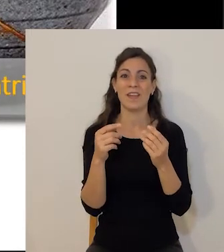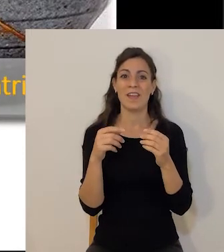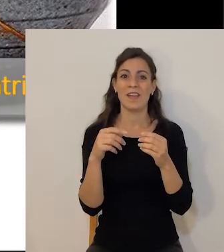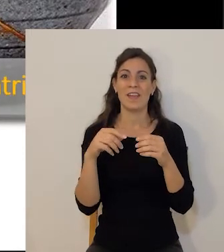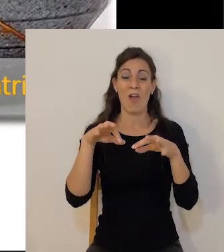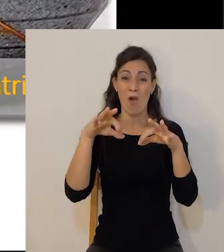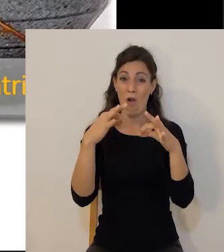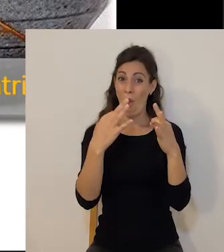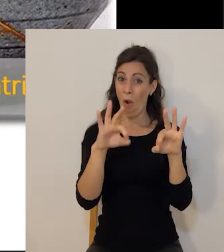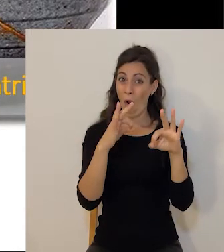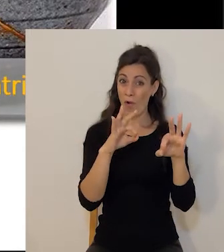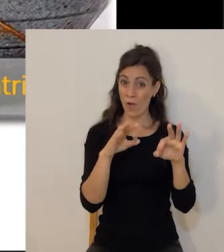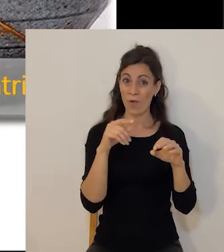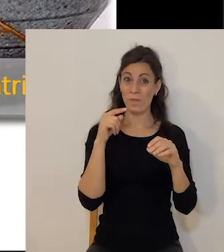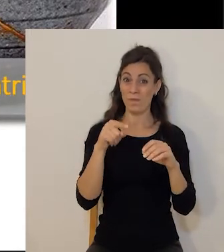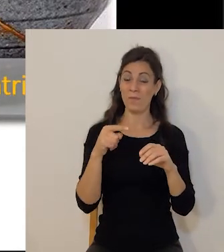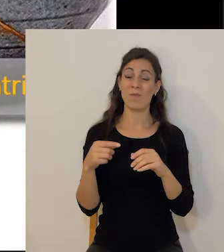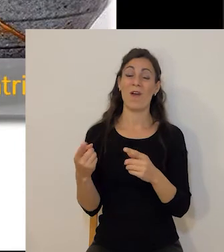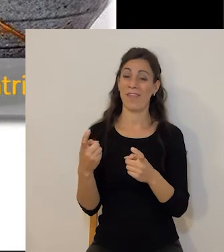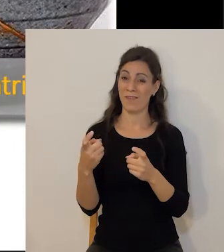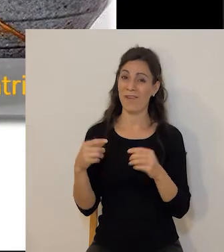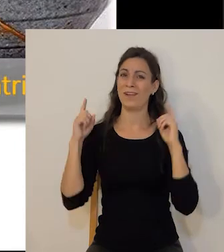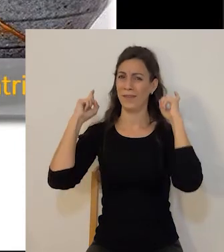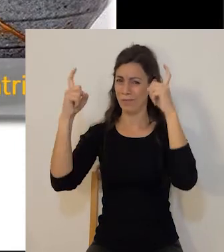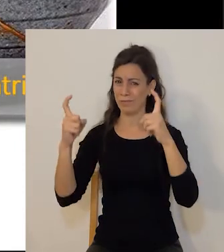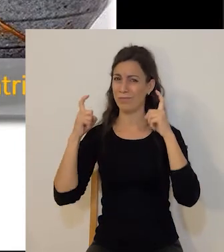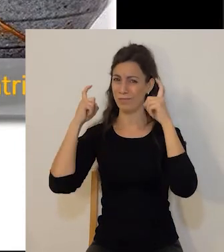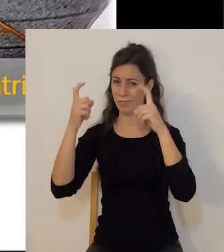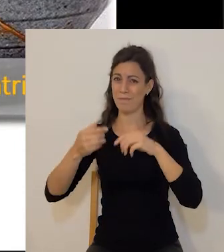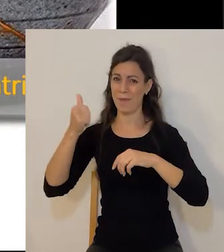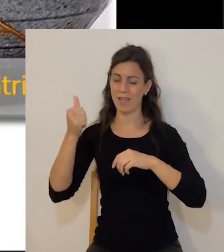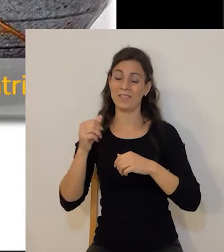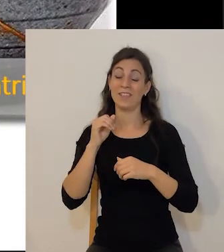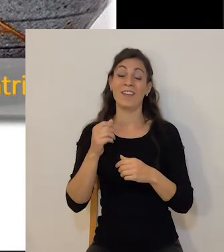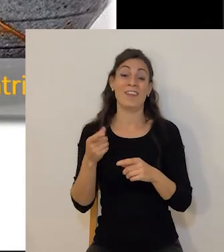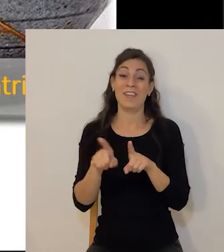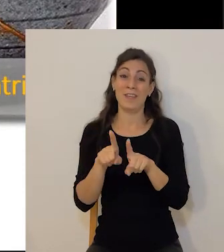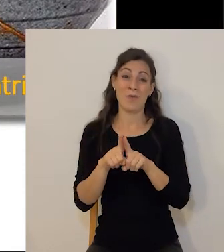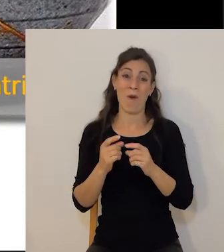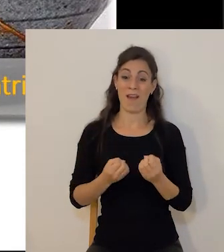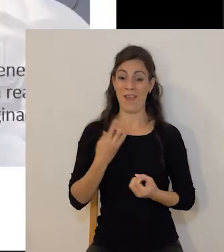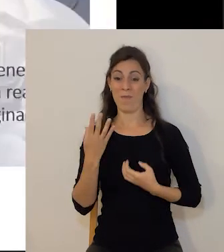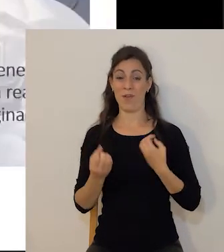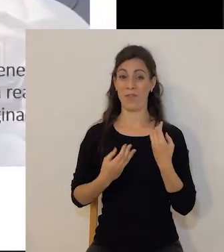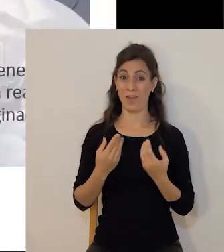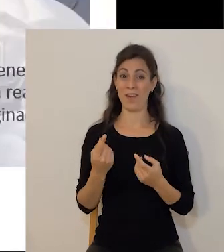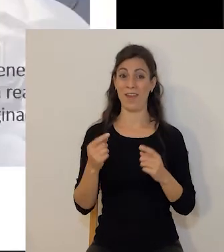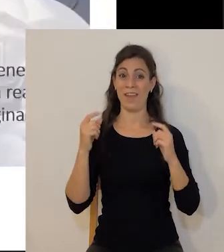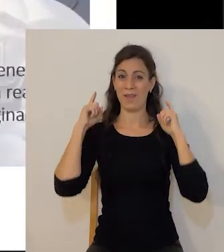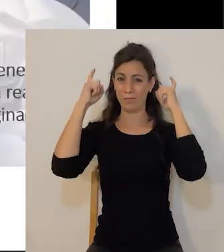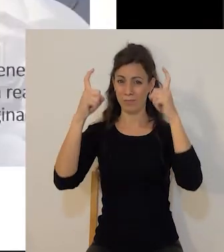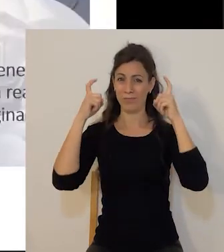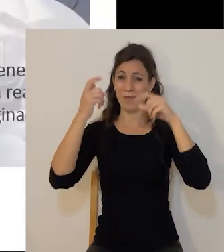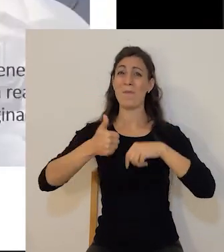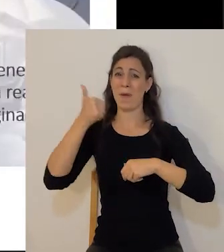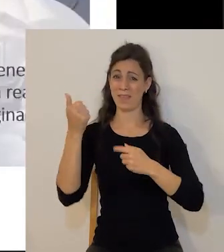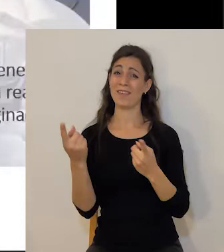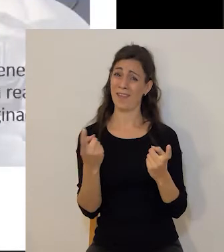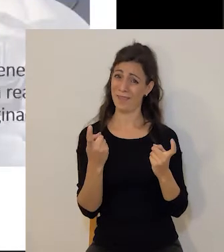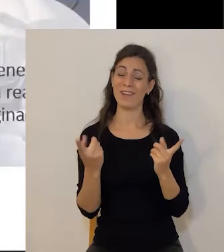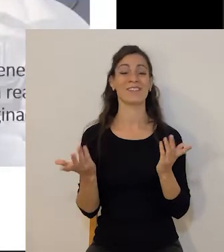más esfuerzo. Pues trabajar las emociones pasa lo mismo, requiere más esfuerzo, ¿no? Bien, y